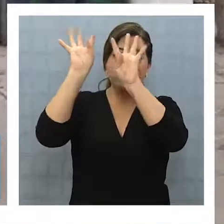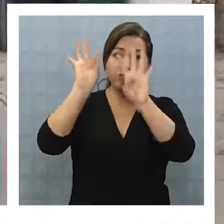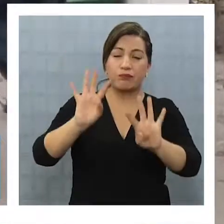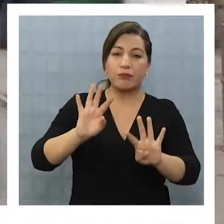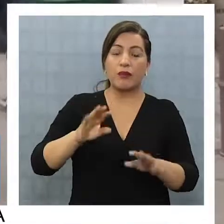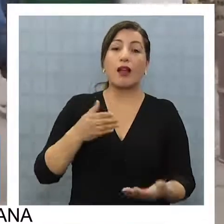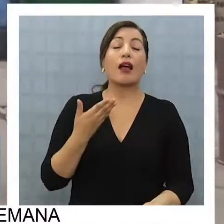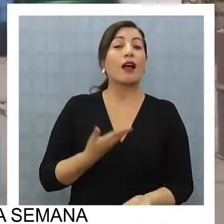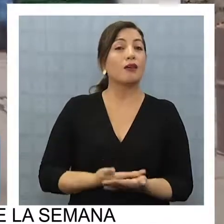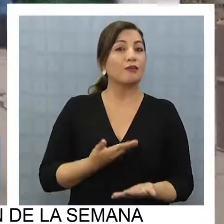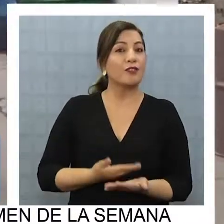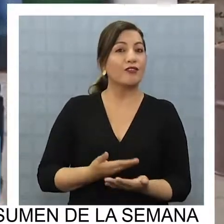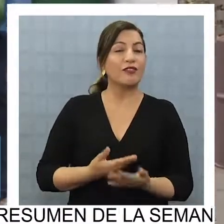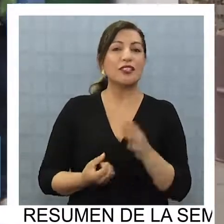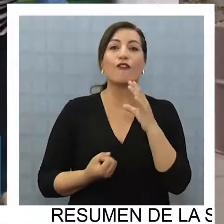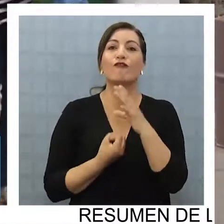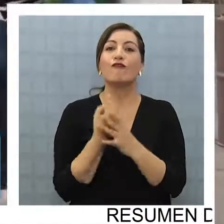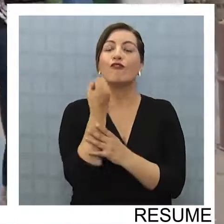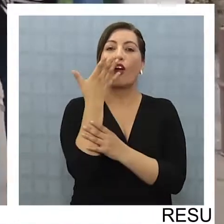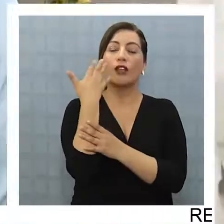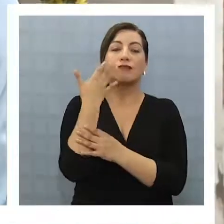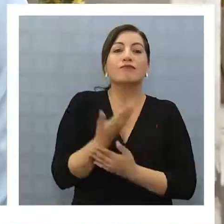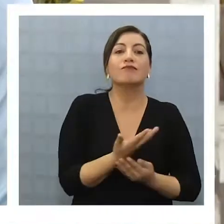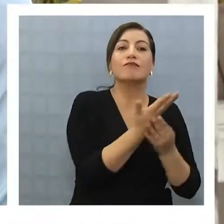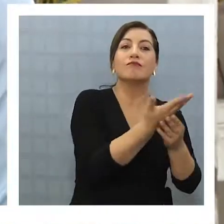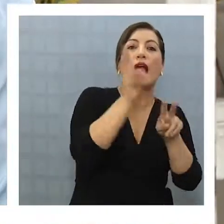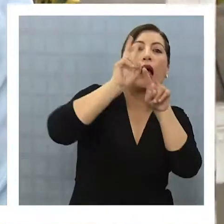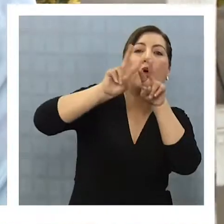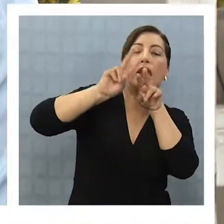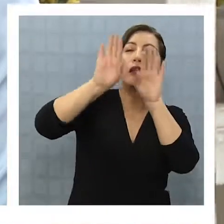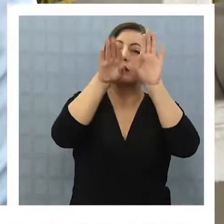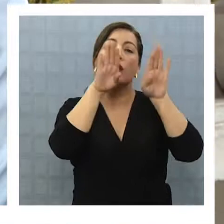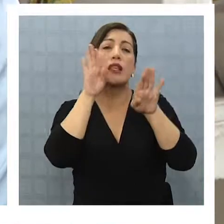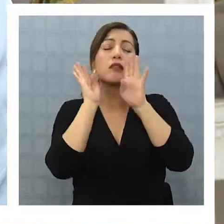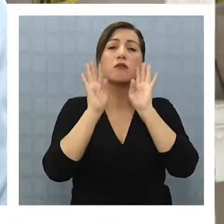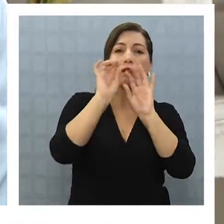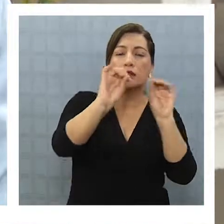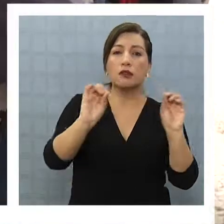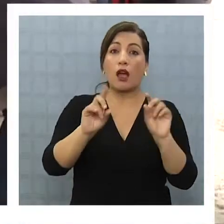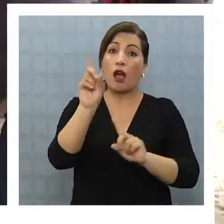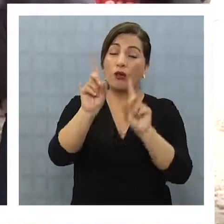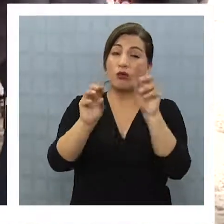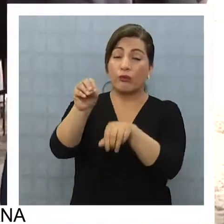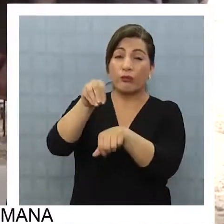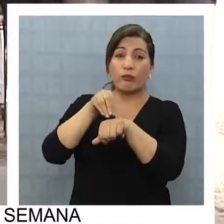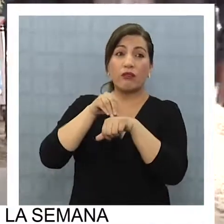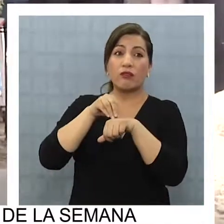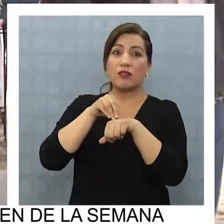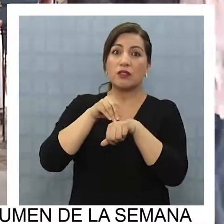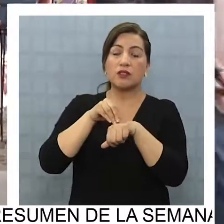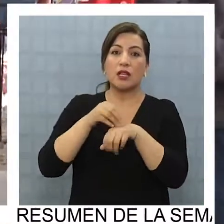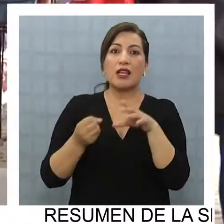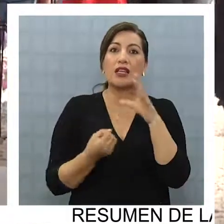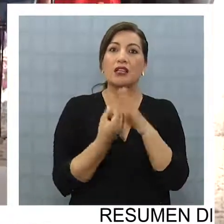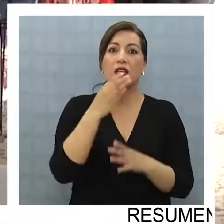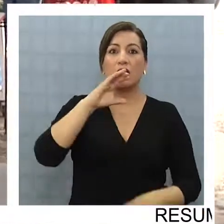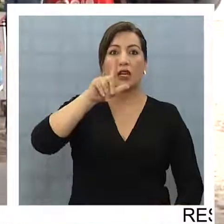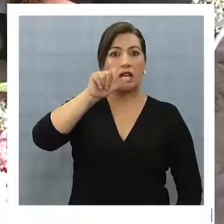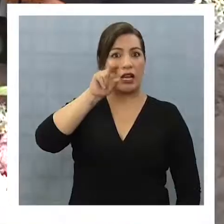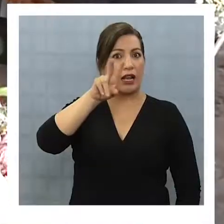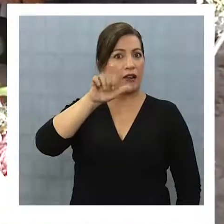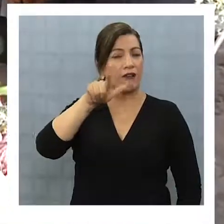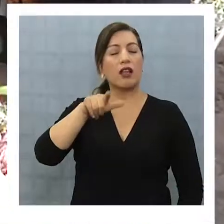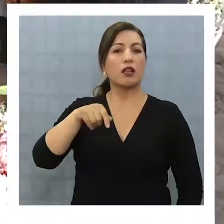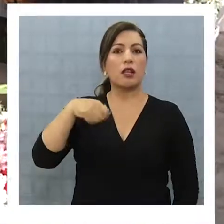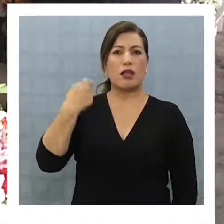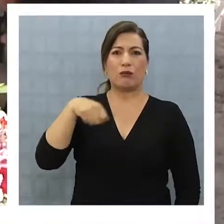Aprovechen de dejar flores frescas y arreglar las tumbas de sus familiares, aunque denuncian altos precios de claveles y mal